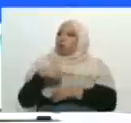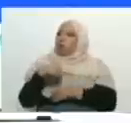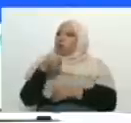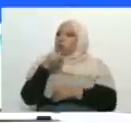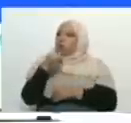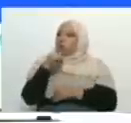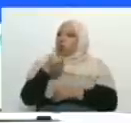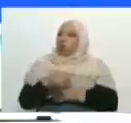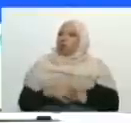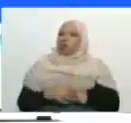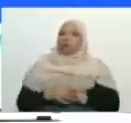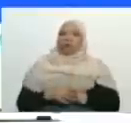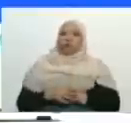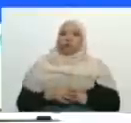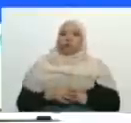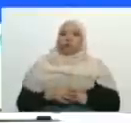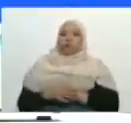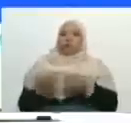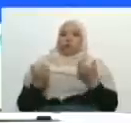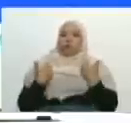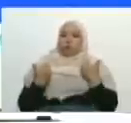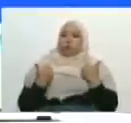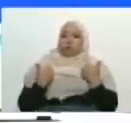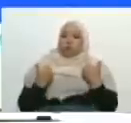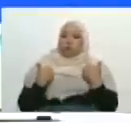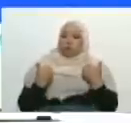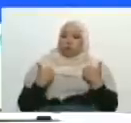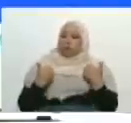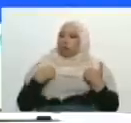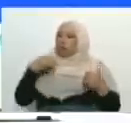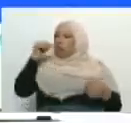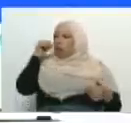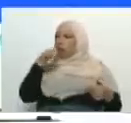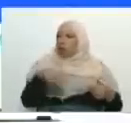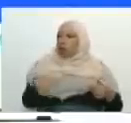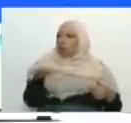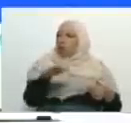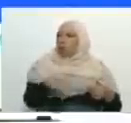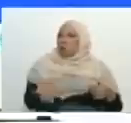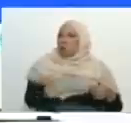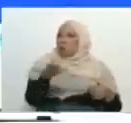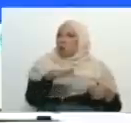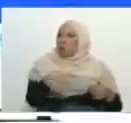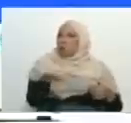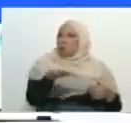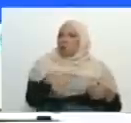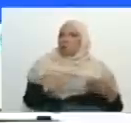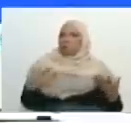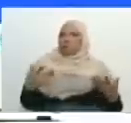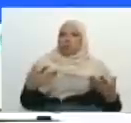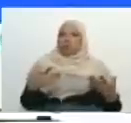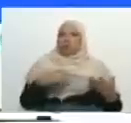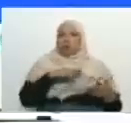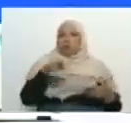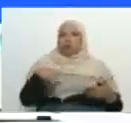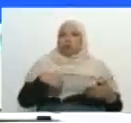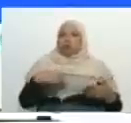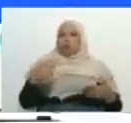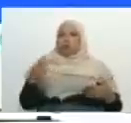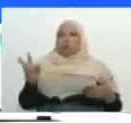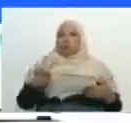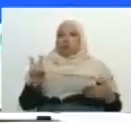Si lo que han hecho es causar sufrimiento, daño a este pueblo, a este país, a esta nación, a esta